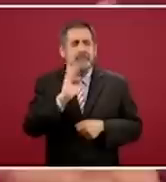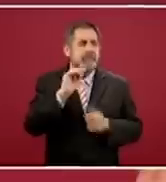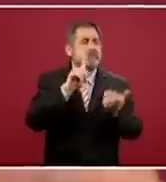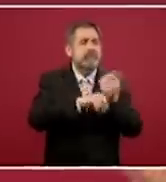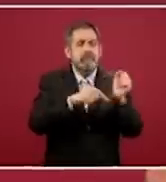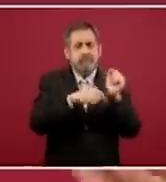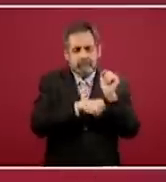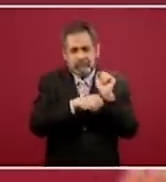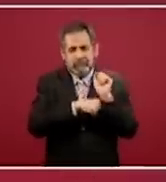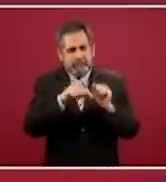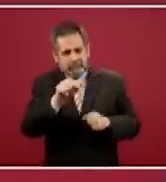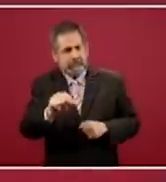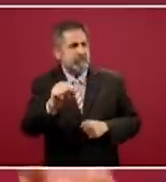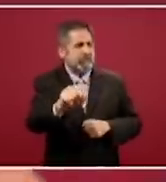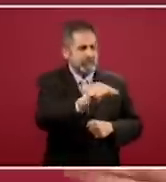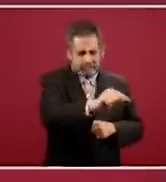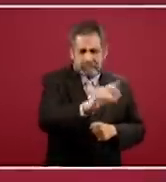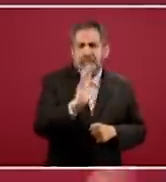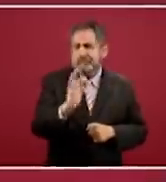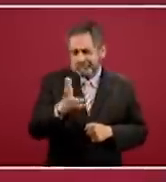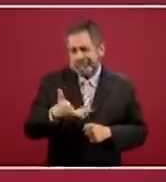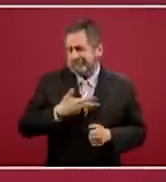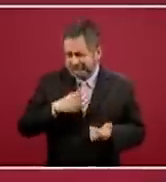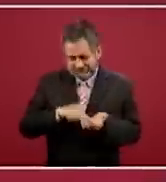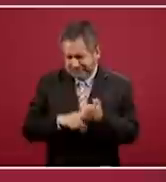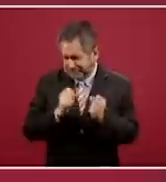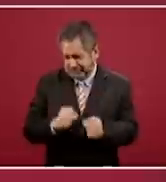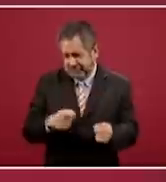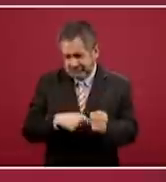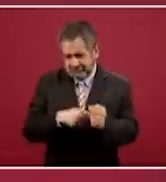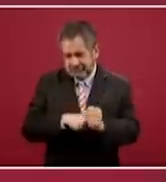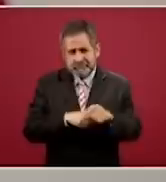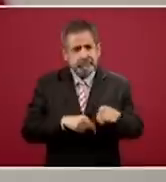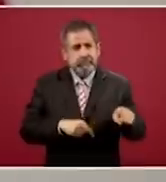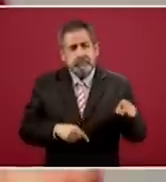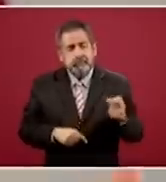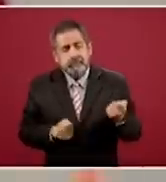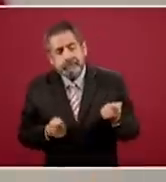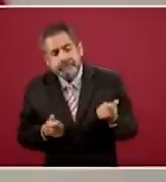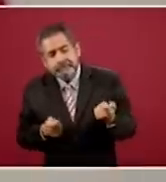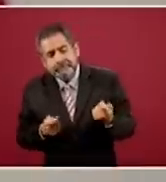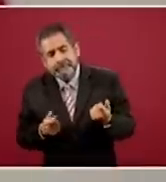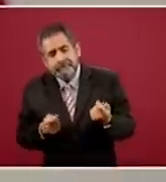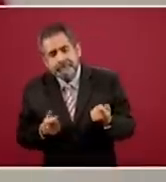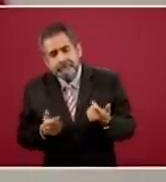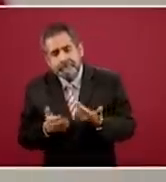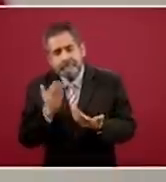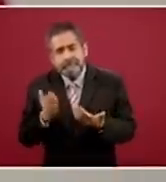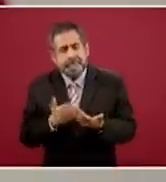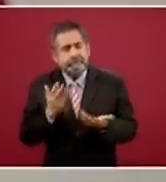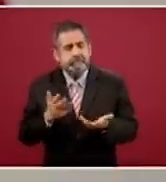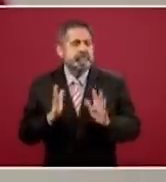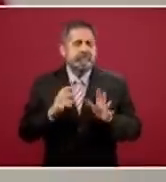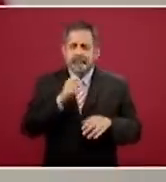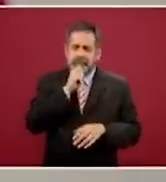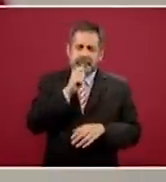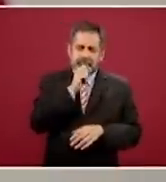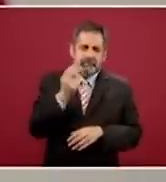posibles personas que pudieran no estar identificadas y que estuvieran transmitiendo, pero son muy poquitas.